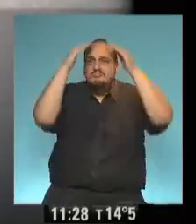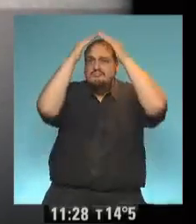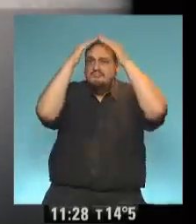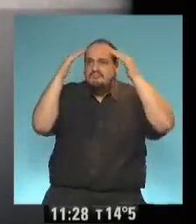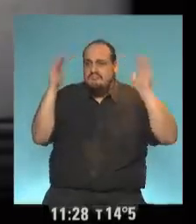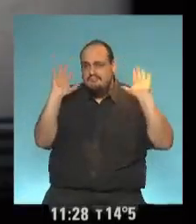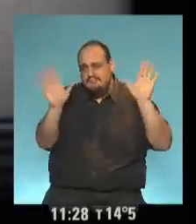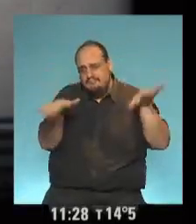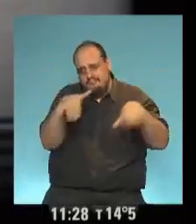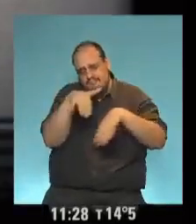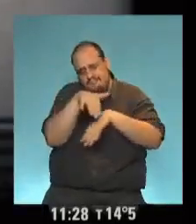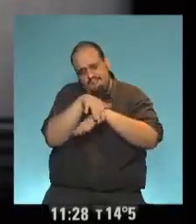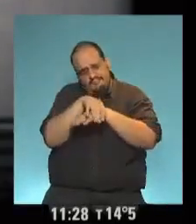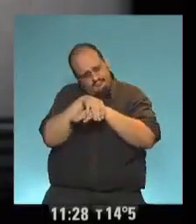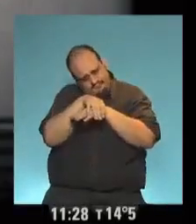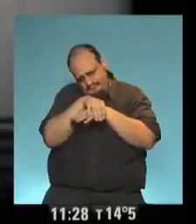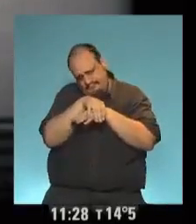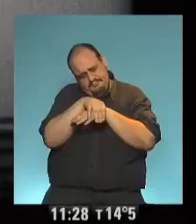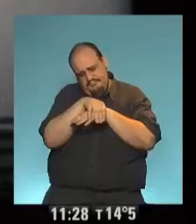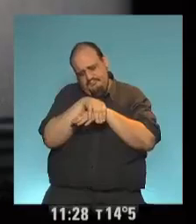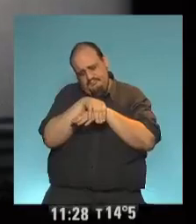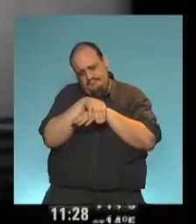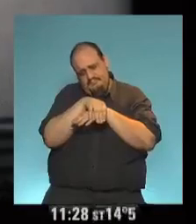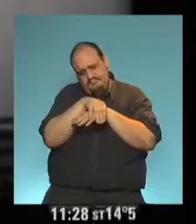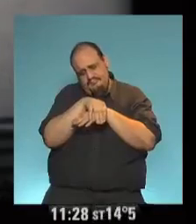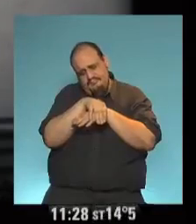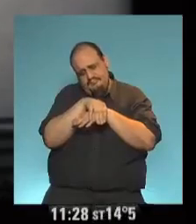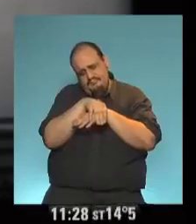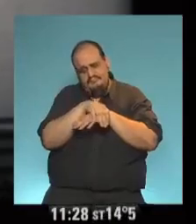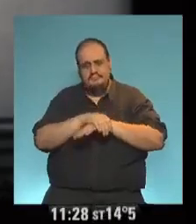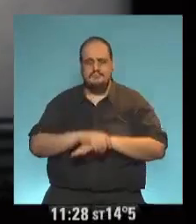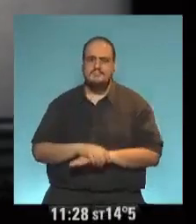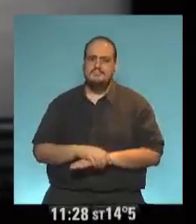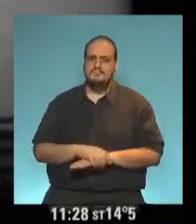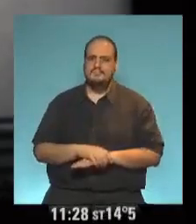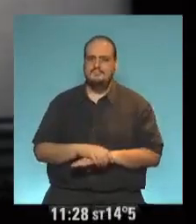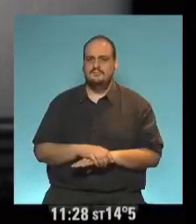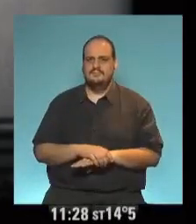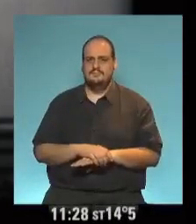sola, duerme en su cucha, no tiene a quien correr.